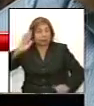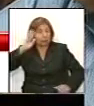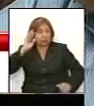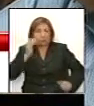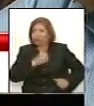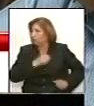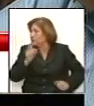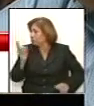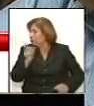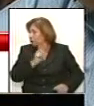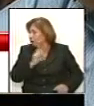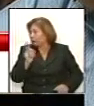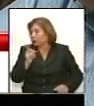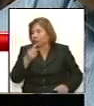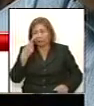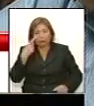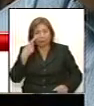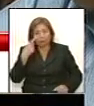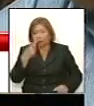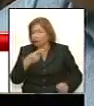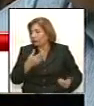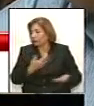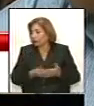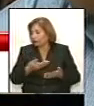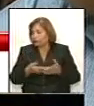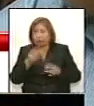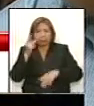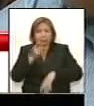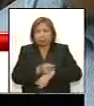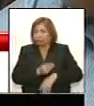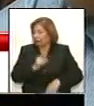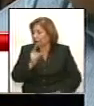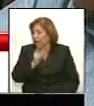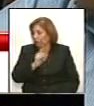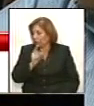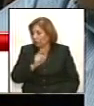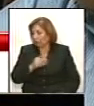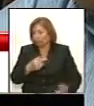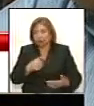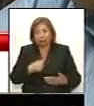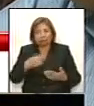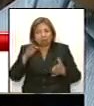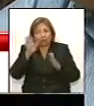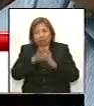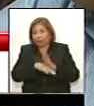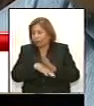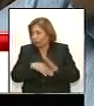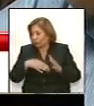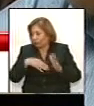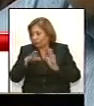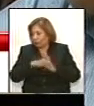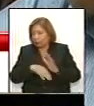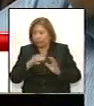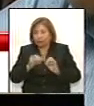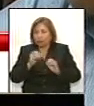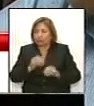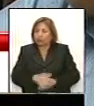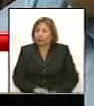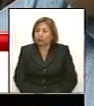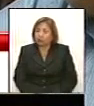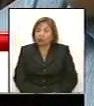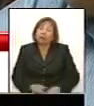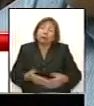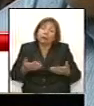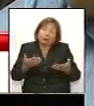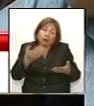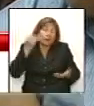no lo reconocen. Cuando uno le dice al usuario, vaya a hacer la denuncia, no. Entonces lo que yo menos quiero es revictimizarlo. Por eso es que quería que